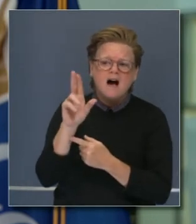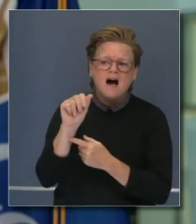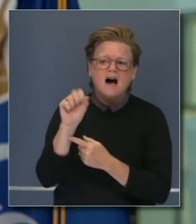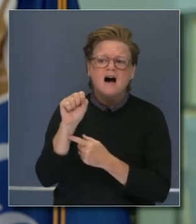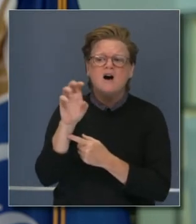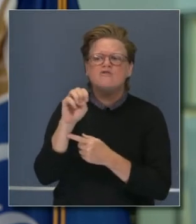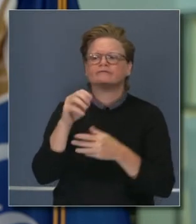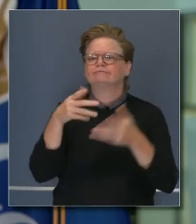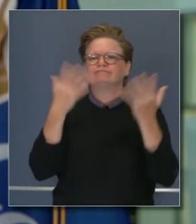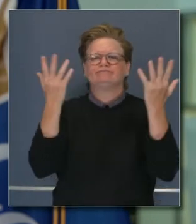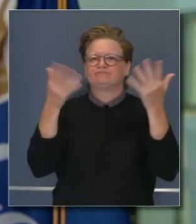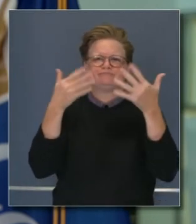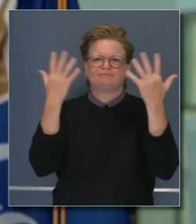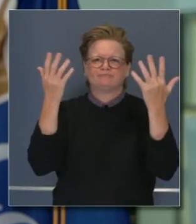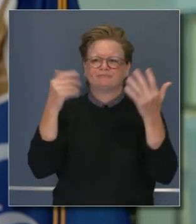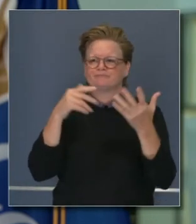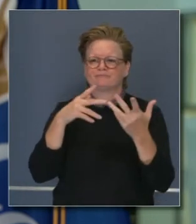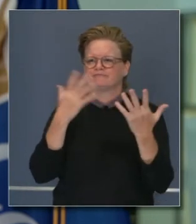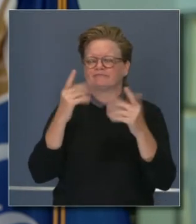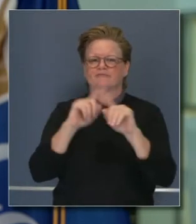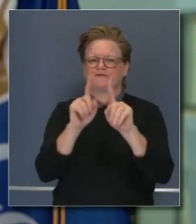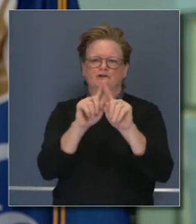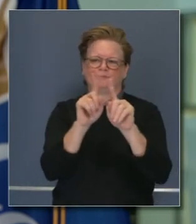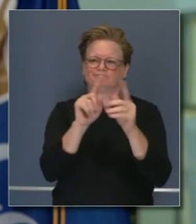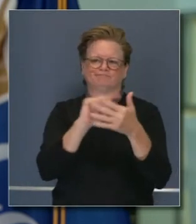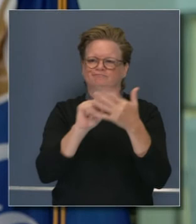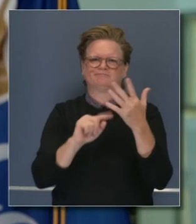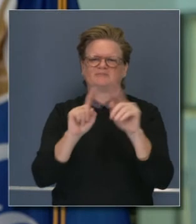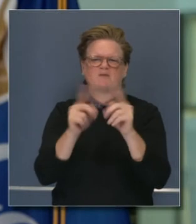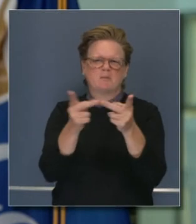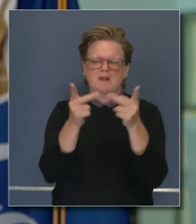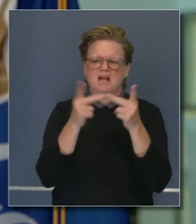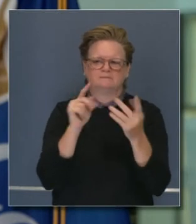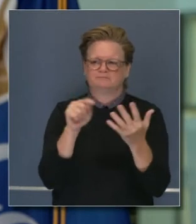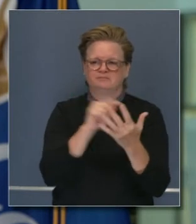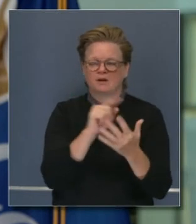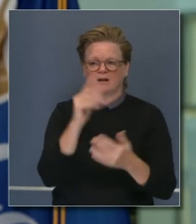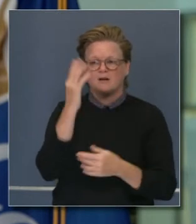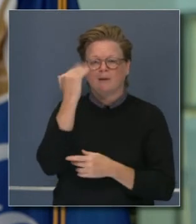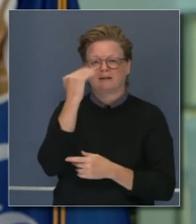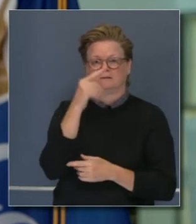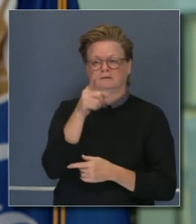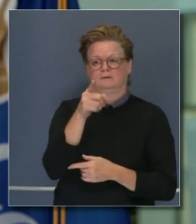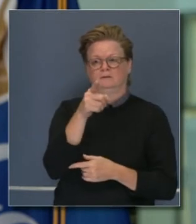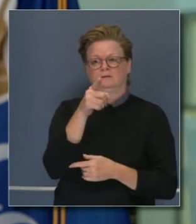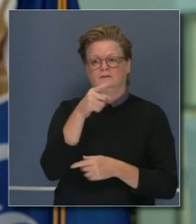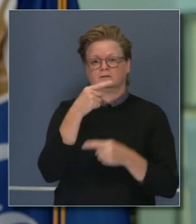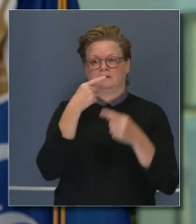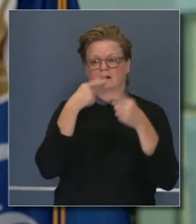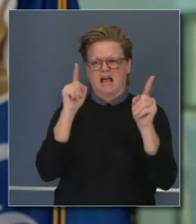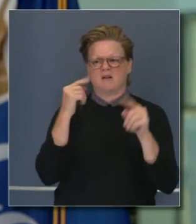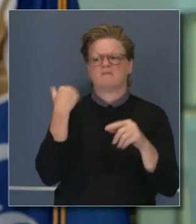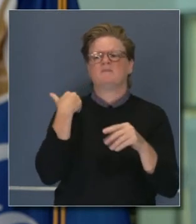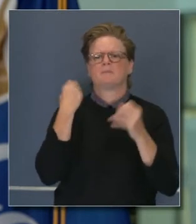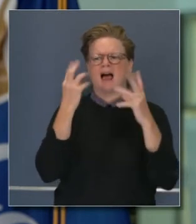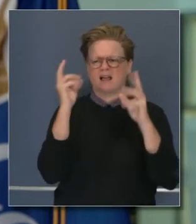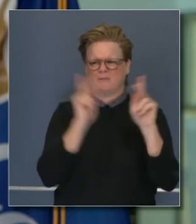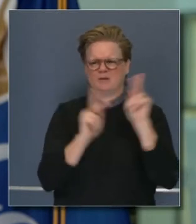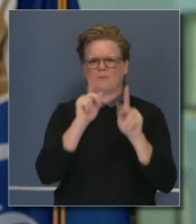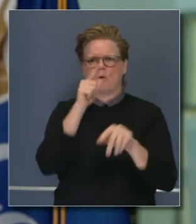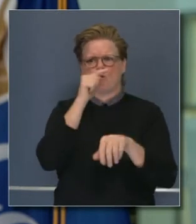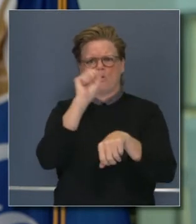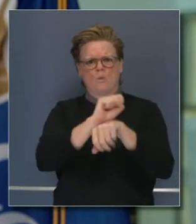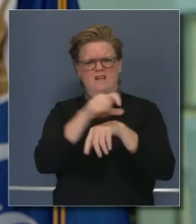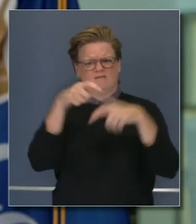almacenes, las instalaciones de procesamiento de carnes. Hemos visto que ha habido muchos casos, sobre todo para